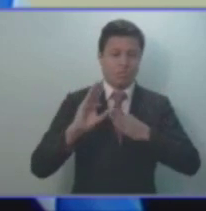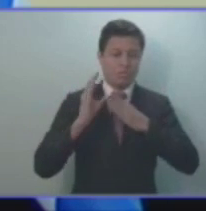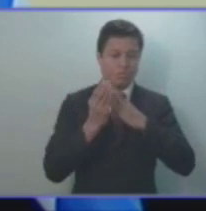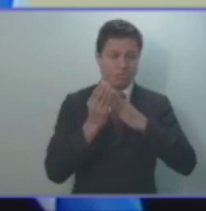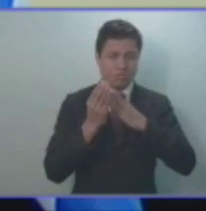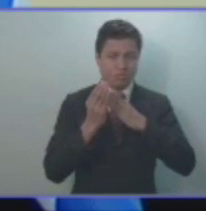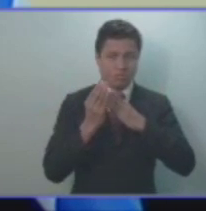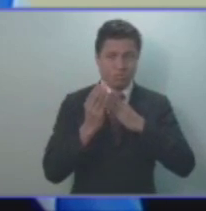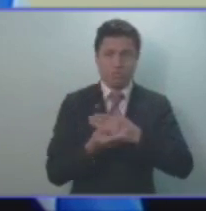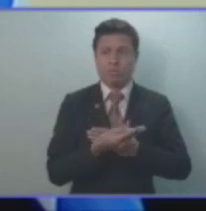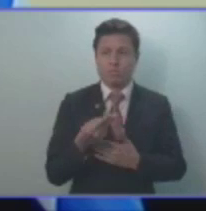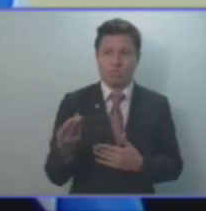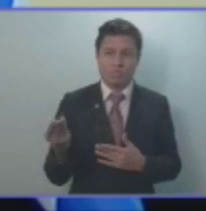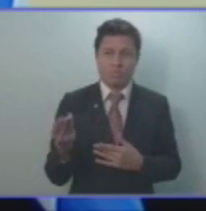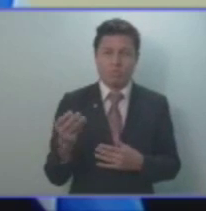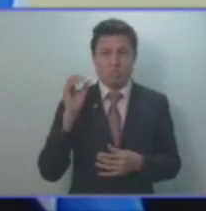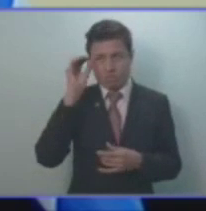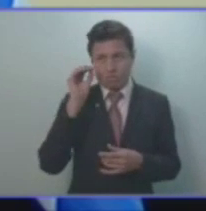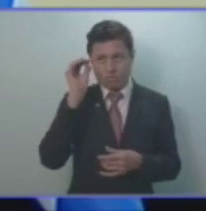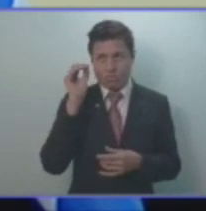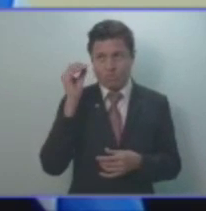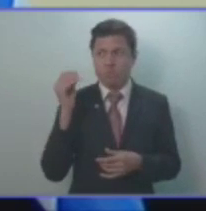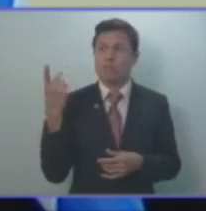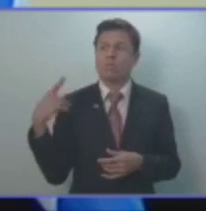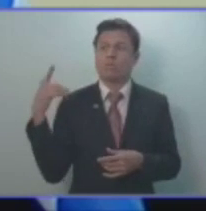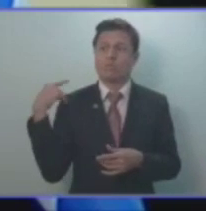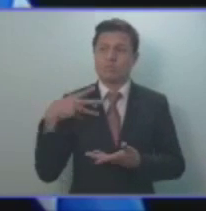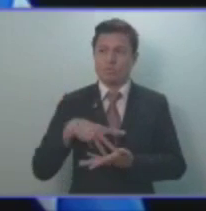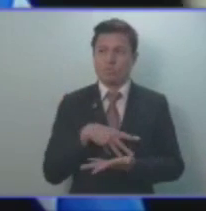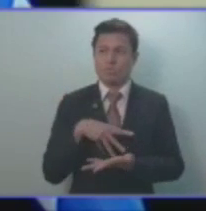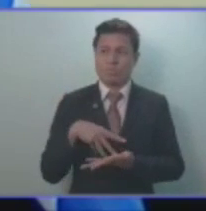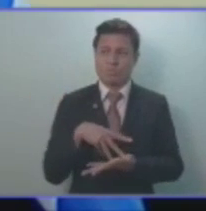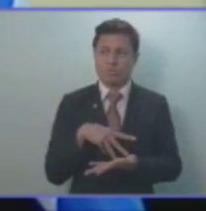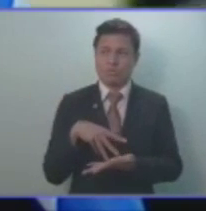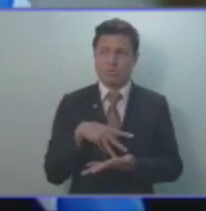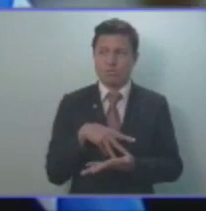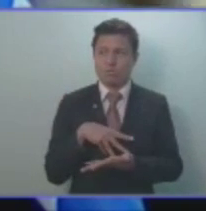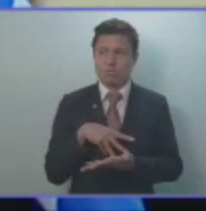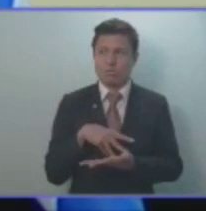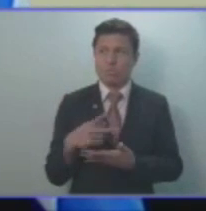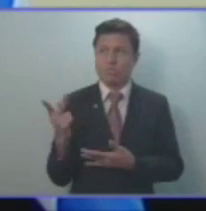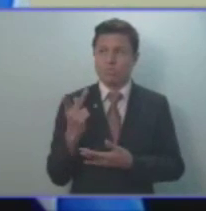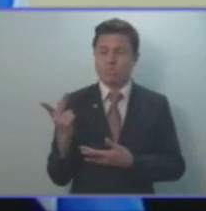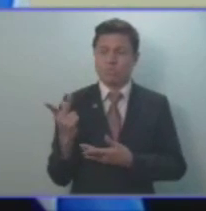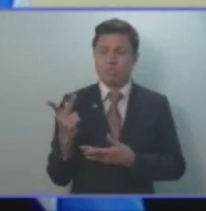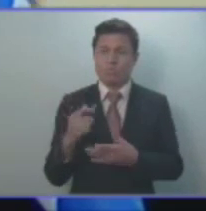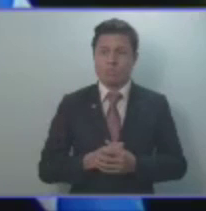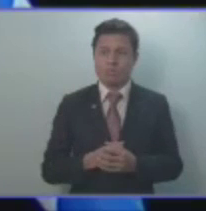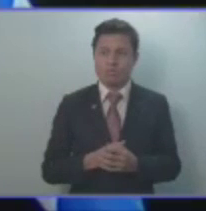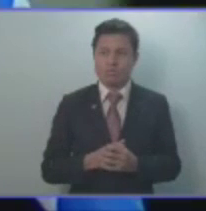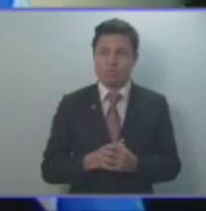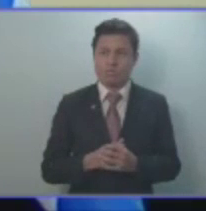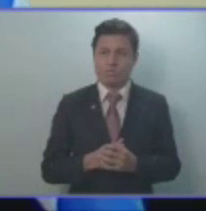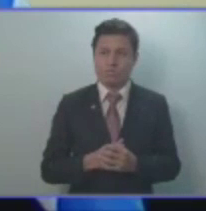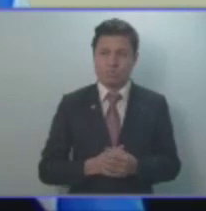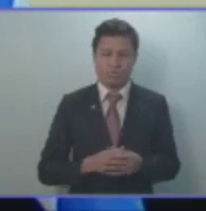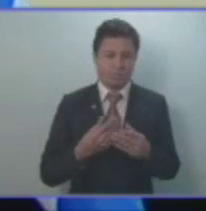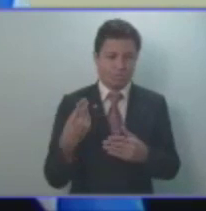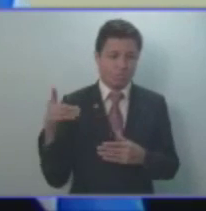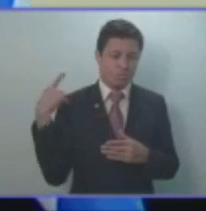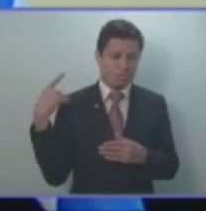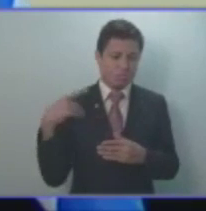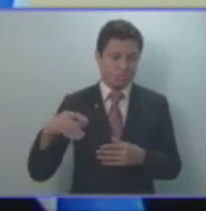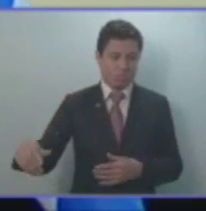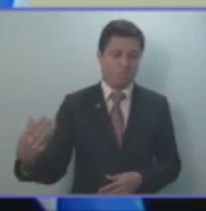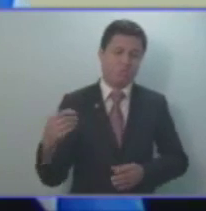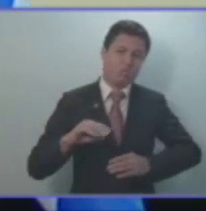Cultural Inmaterial y la opinión de la Dirección de Pueblos Indígenas, ambas dependencias de la Dirección Nacional